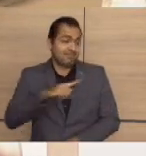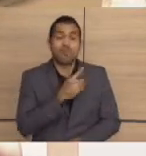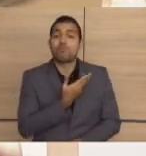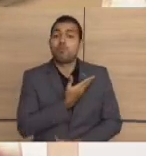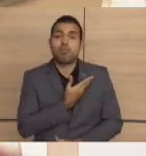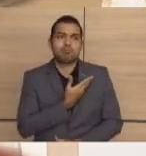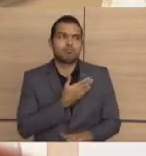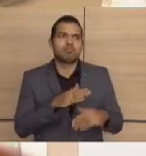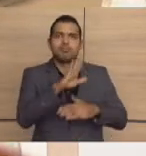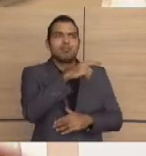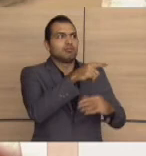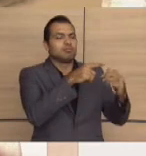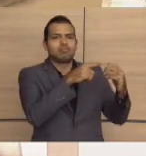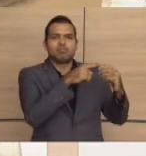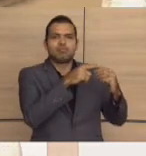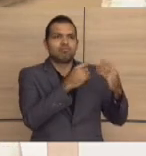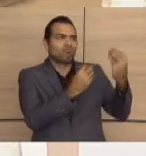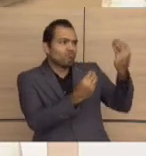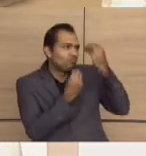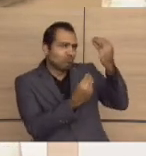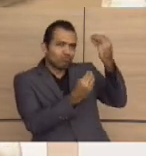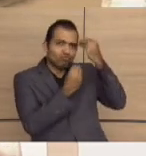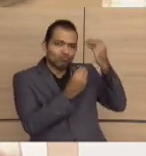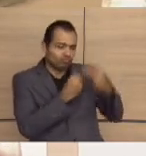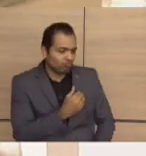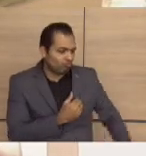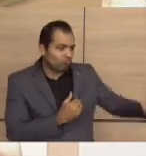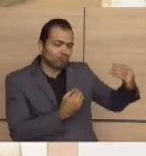madres, si hacemos una madre feliz,